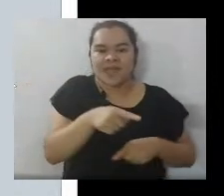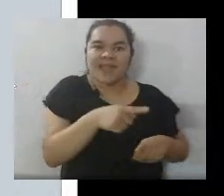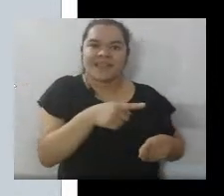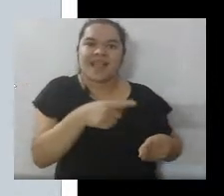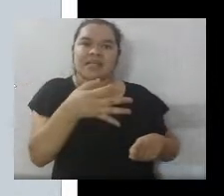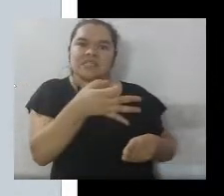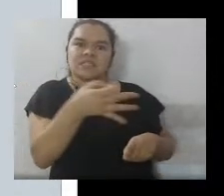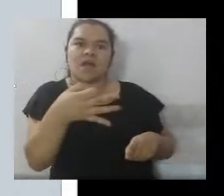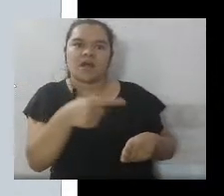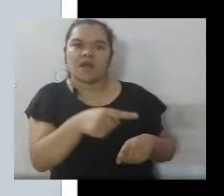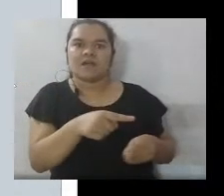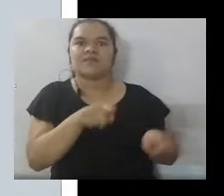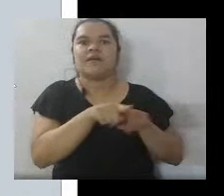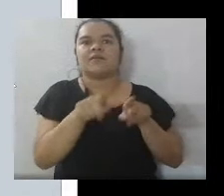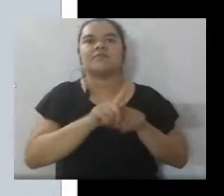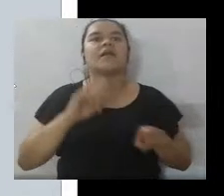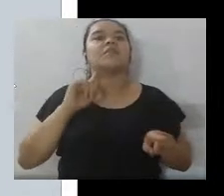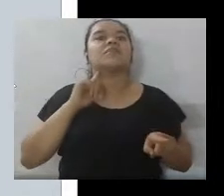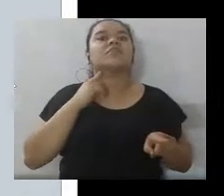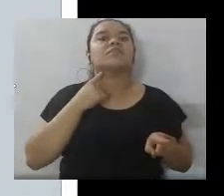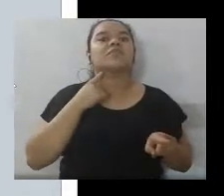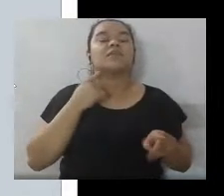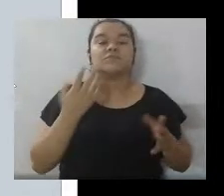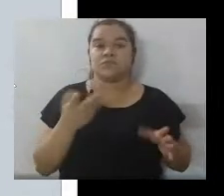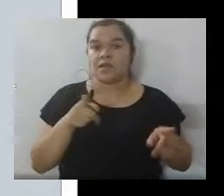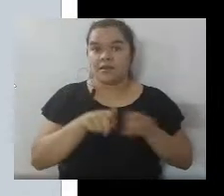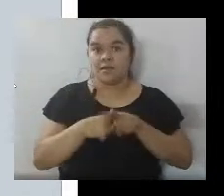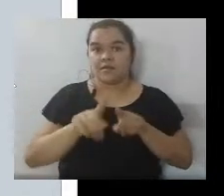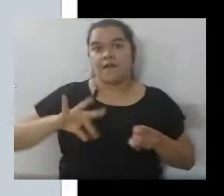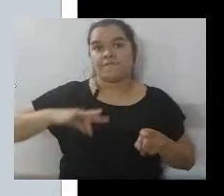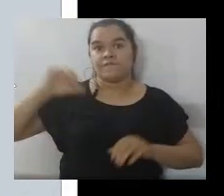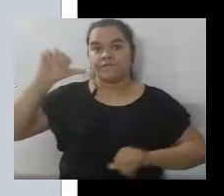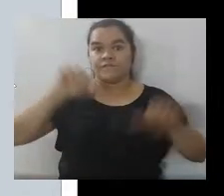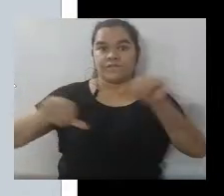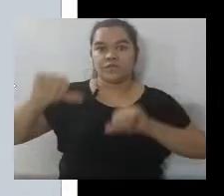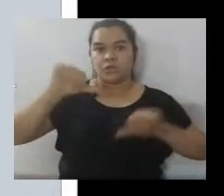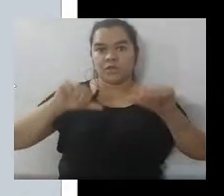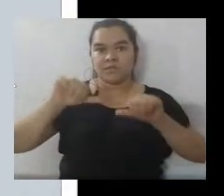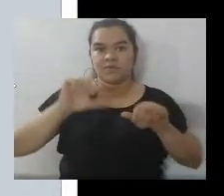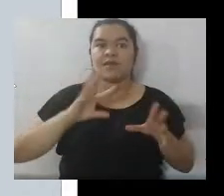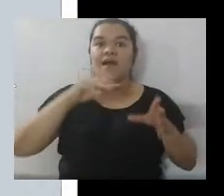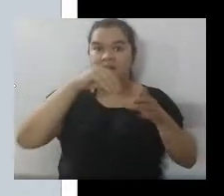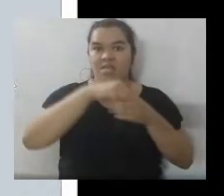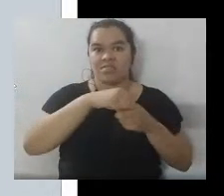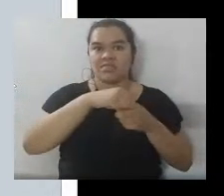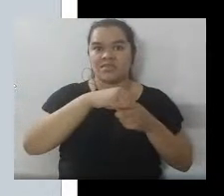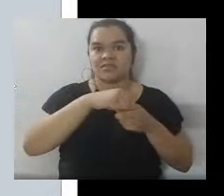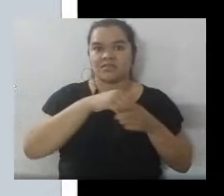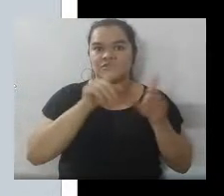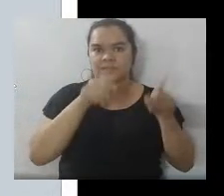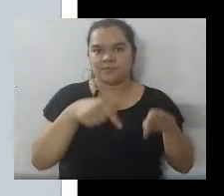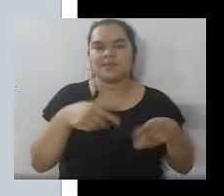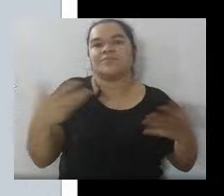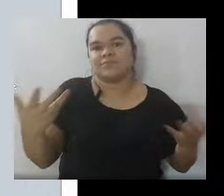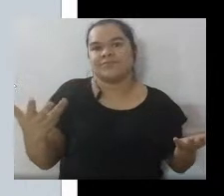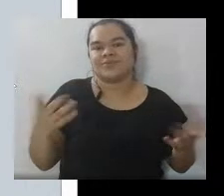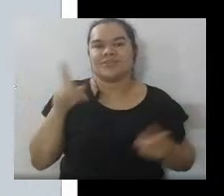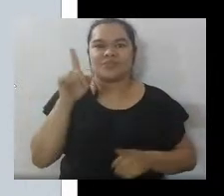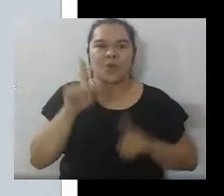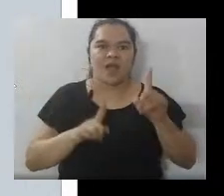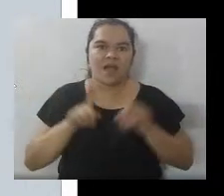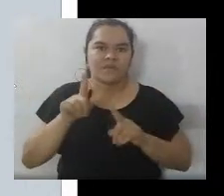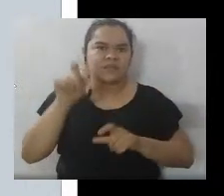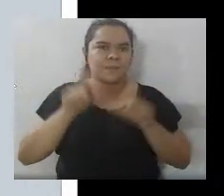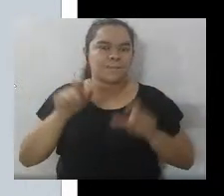grande. Y la carrera de bioquímica es una carrera que está dentro de estas 13 carreras. Esto explica por qué a veces